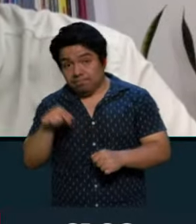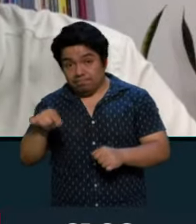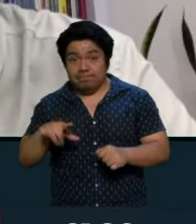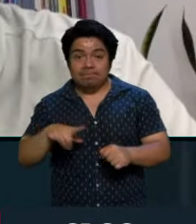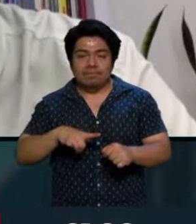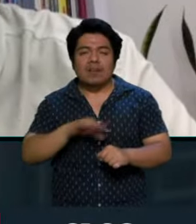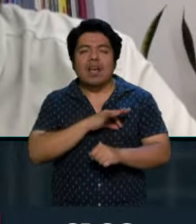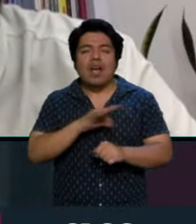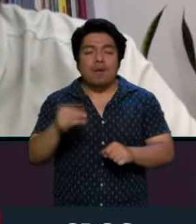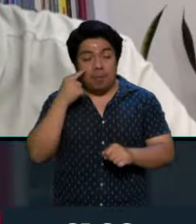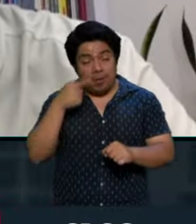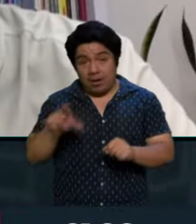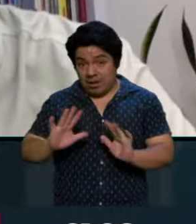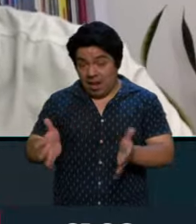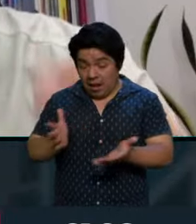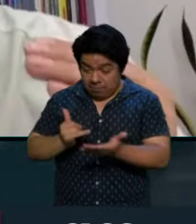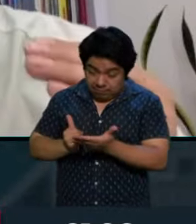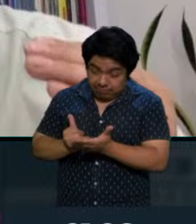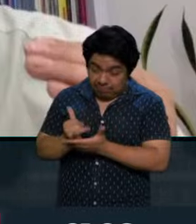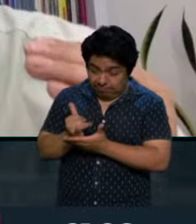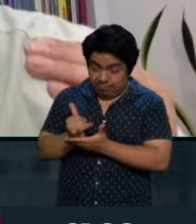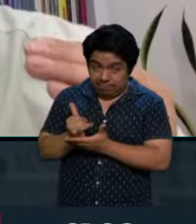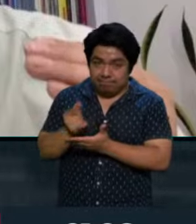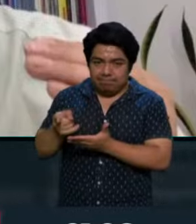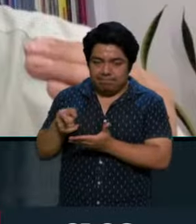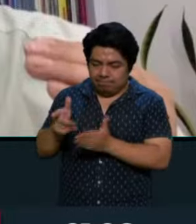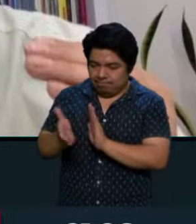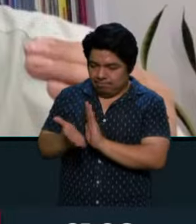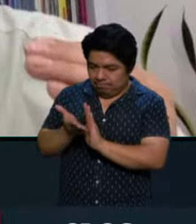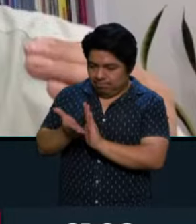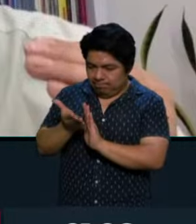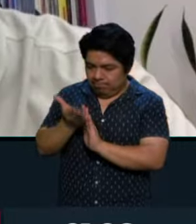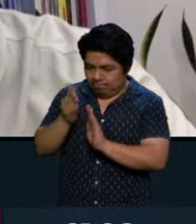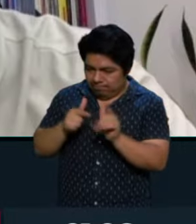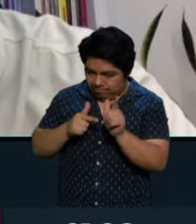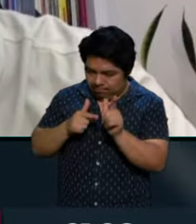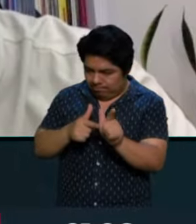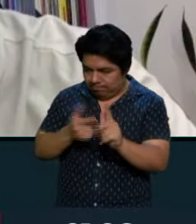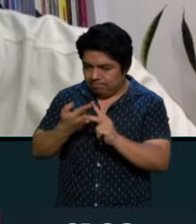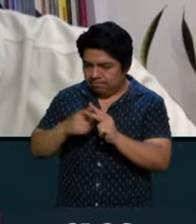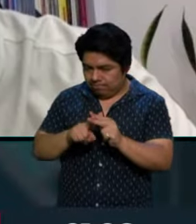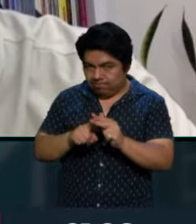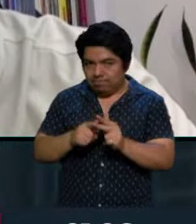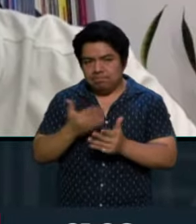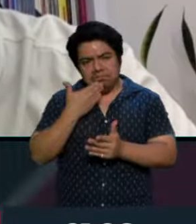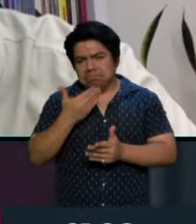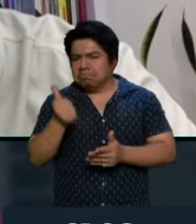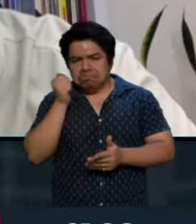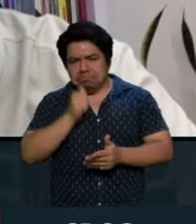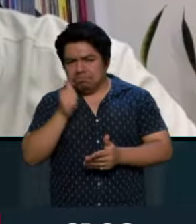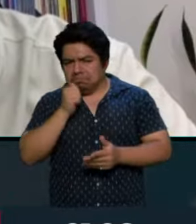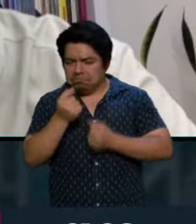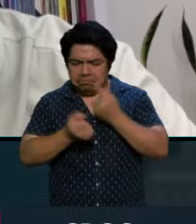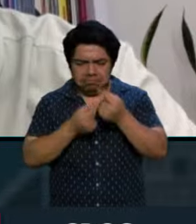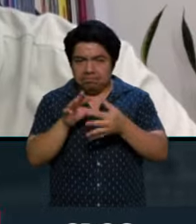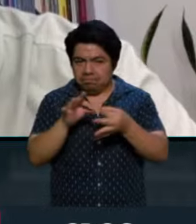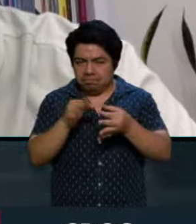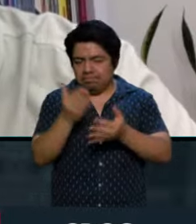ha tomado la decisión de darle este impulso al proyecto, el primer proyecto. Pues micrófonos abiertos para todos los avances. Fuerte